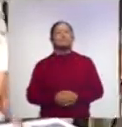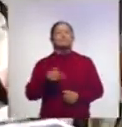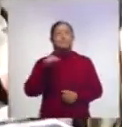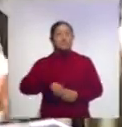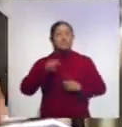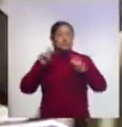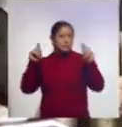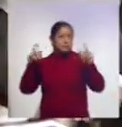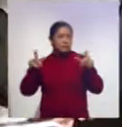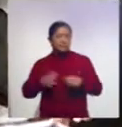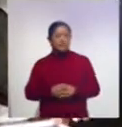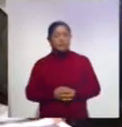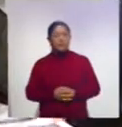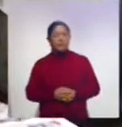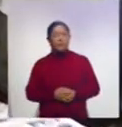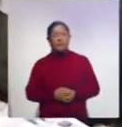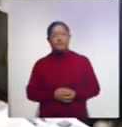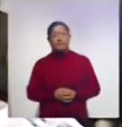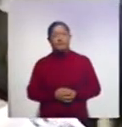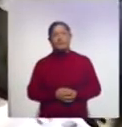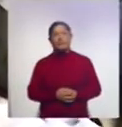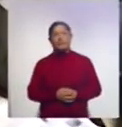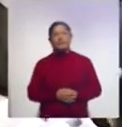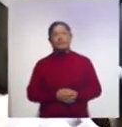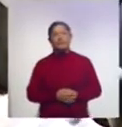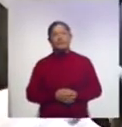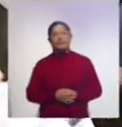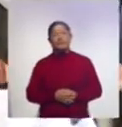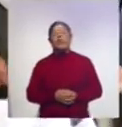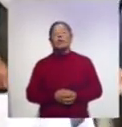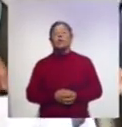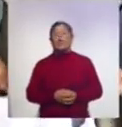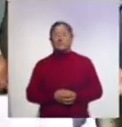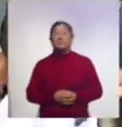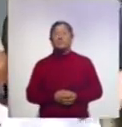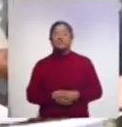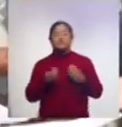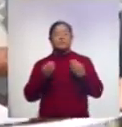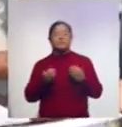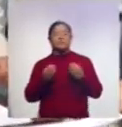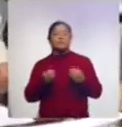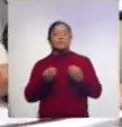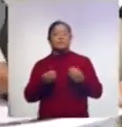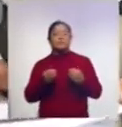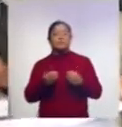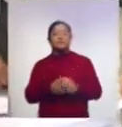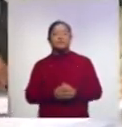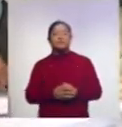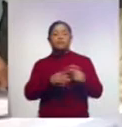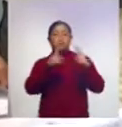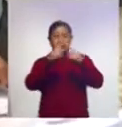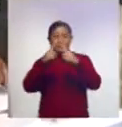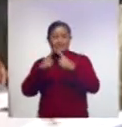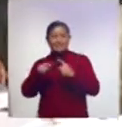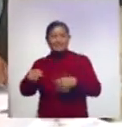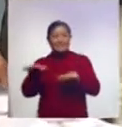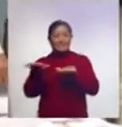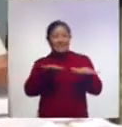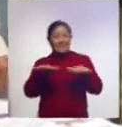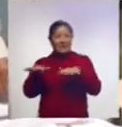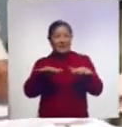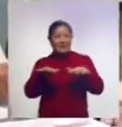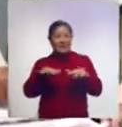pues hubo un número importante. Este sismo tuvo un comportamiento